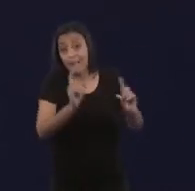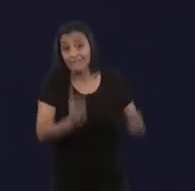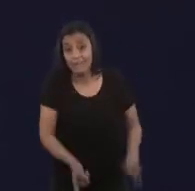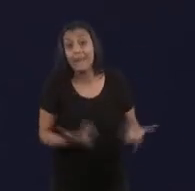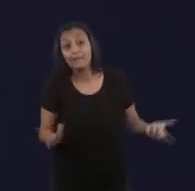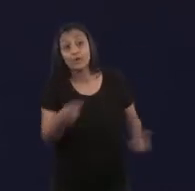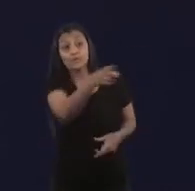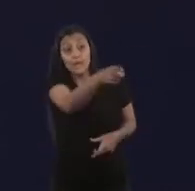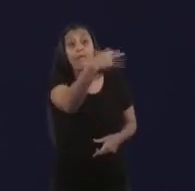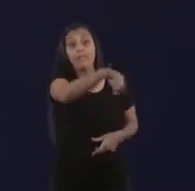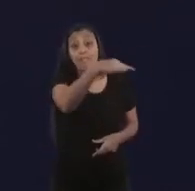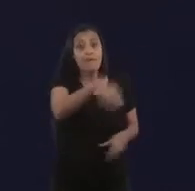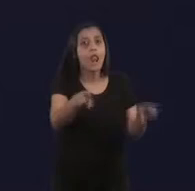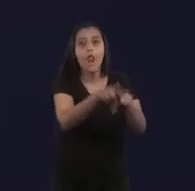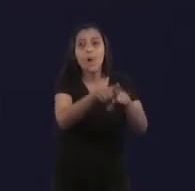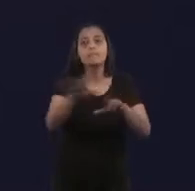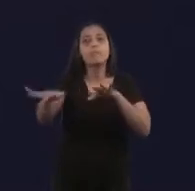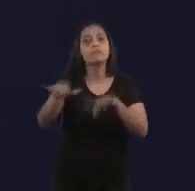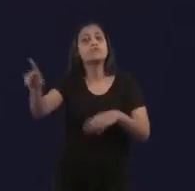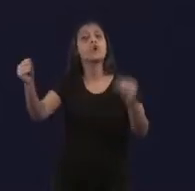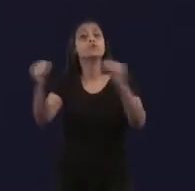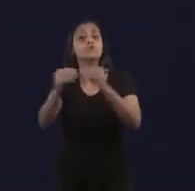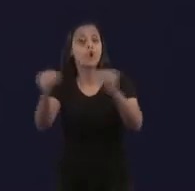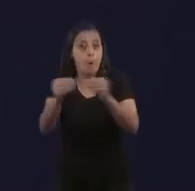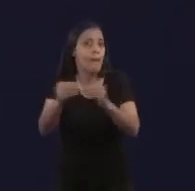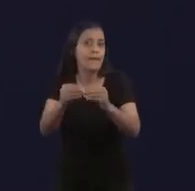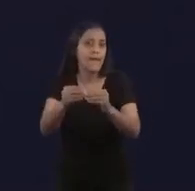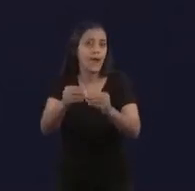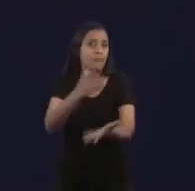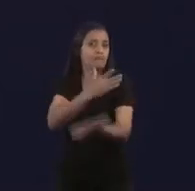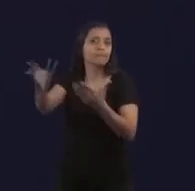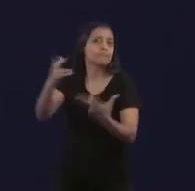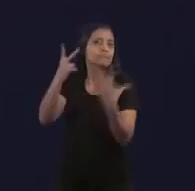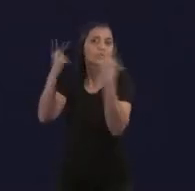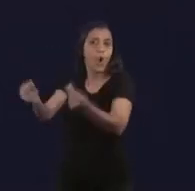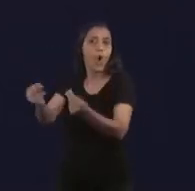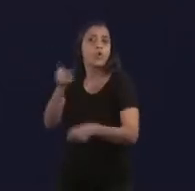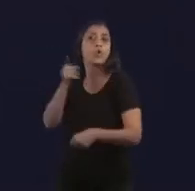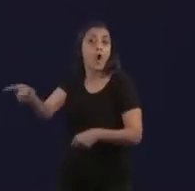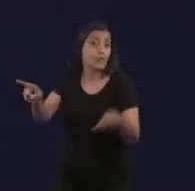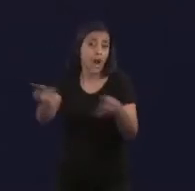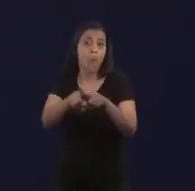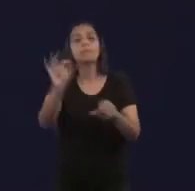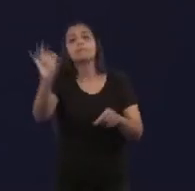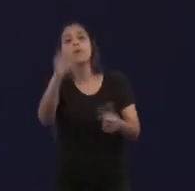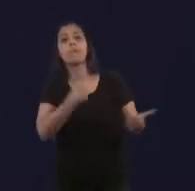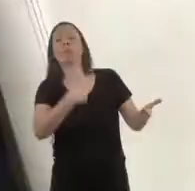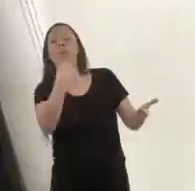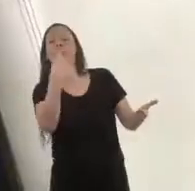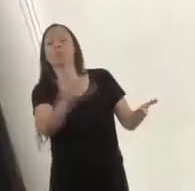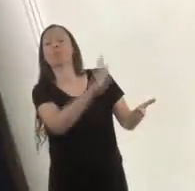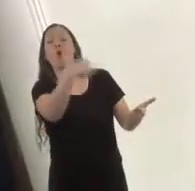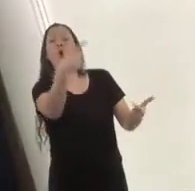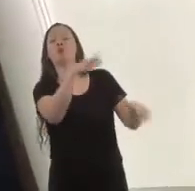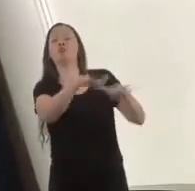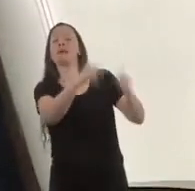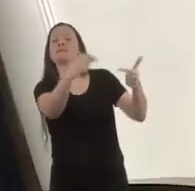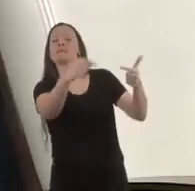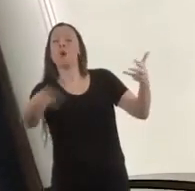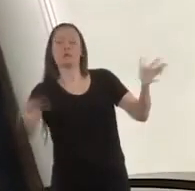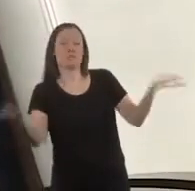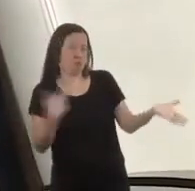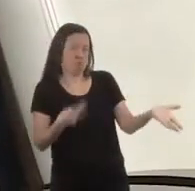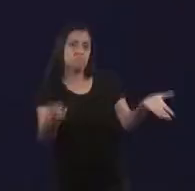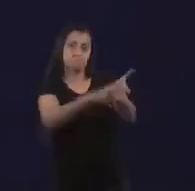que hacer es repudiarlo de Mariano en vez de andar cuestionando otras cosas. Me parece a mí, es mi opinión, como es la tuya. De todas maneras, te